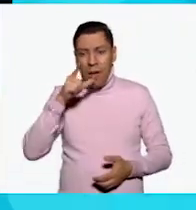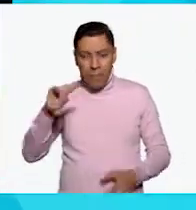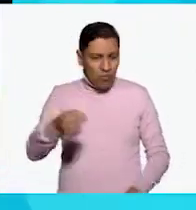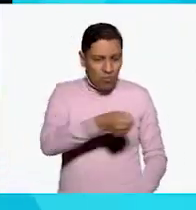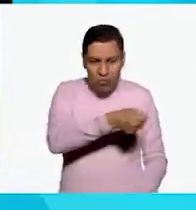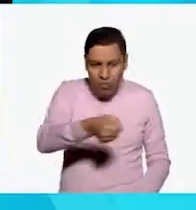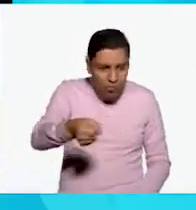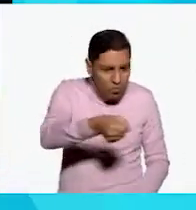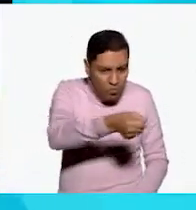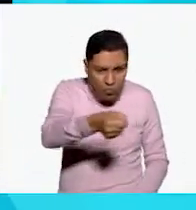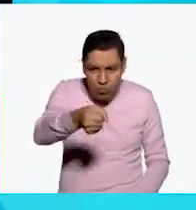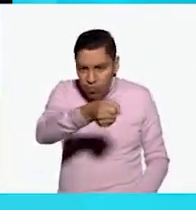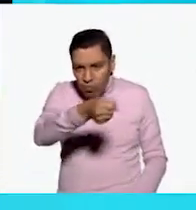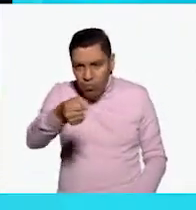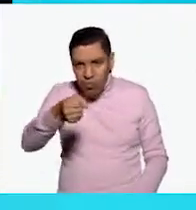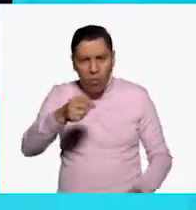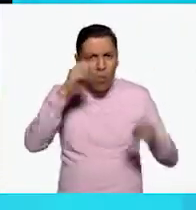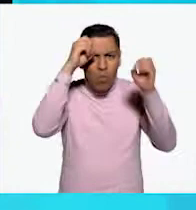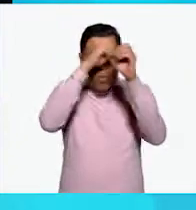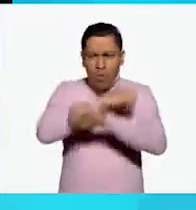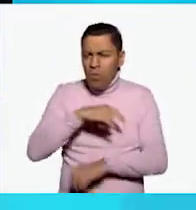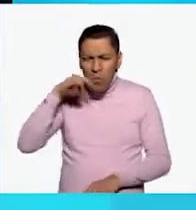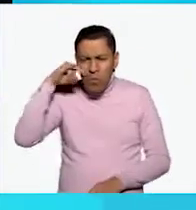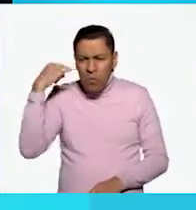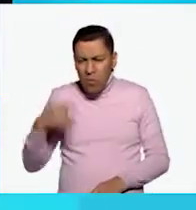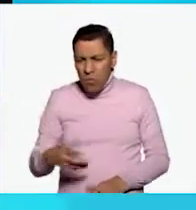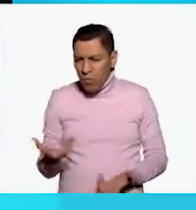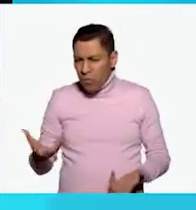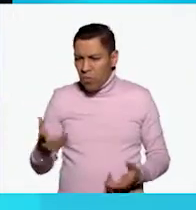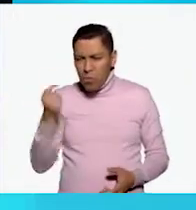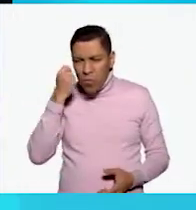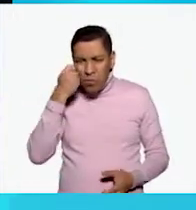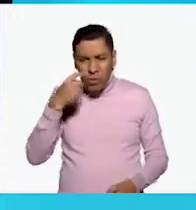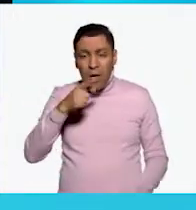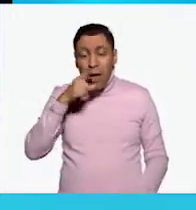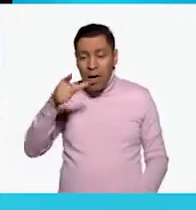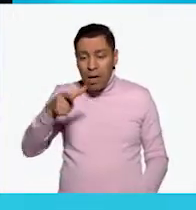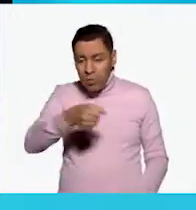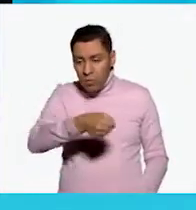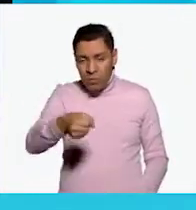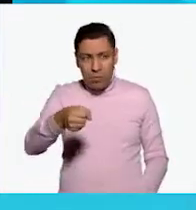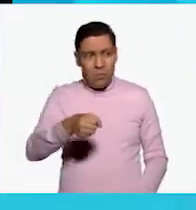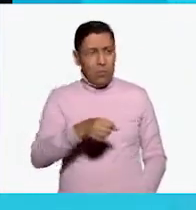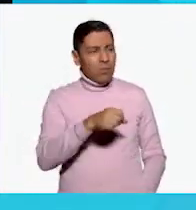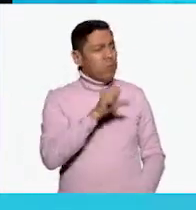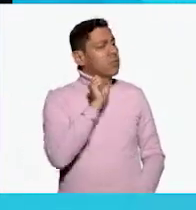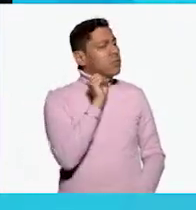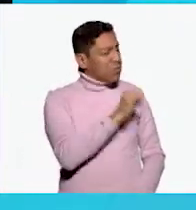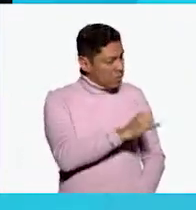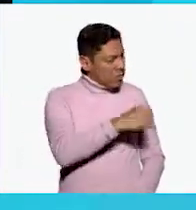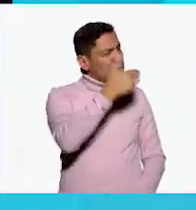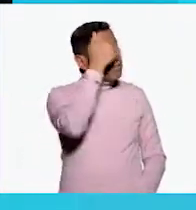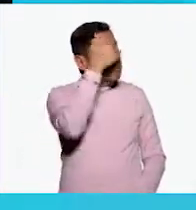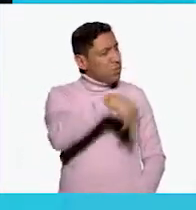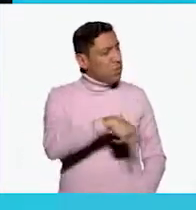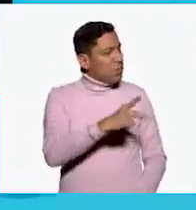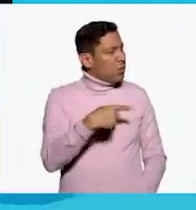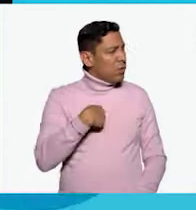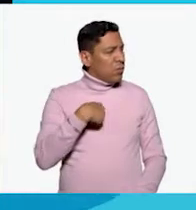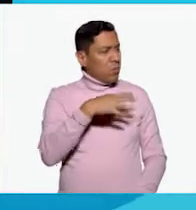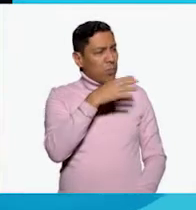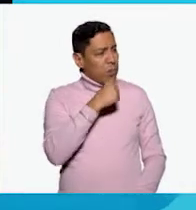en la oscuridad. Sí, lo sé, pero no puedo. Cuando estoy en